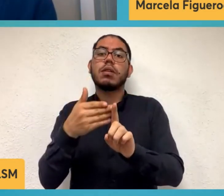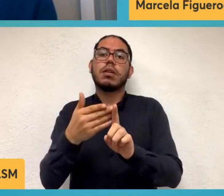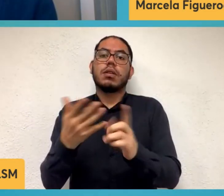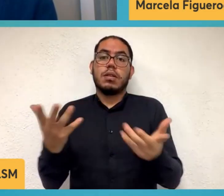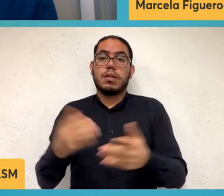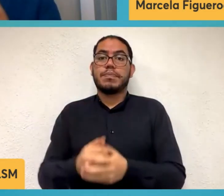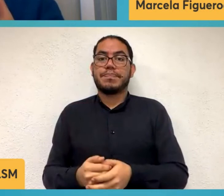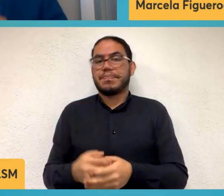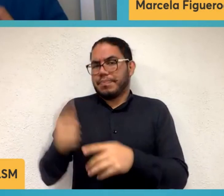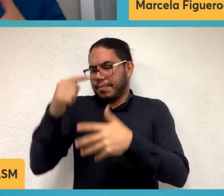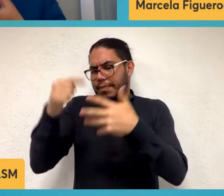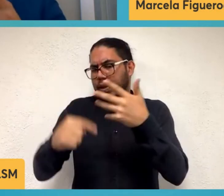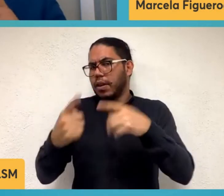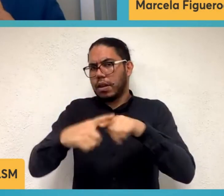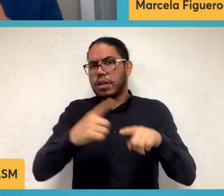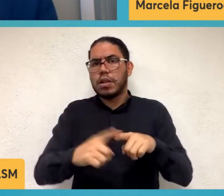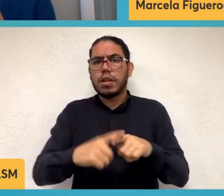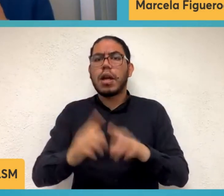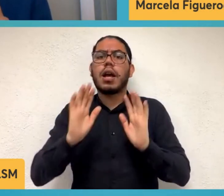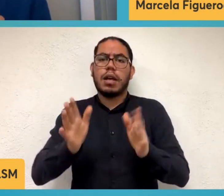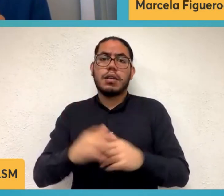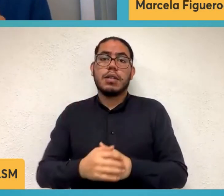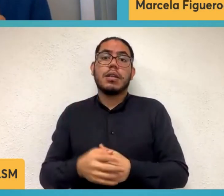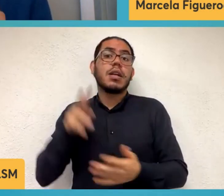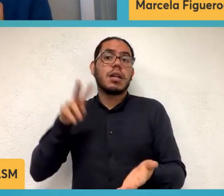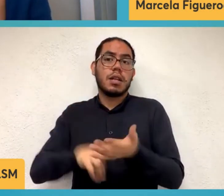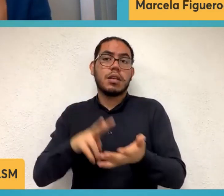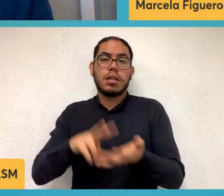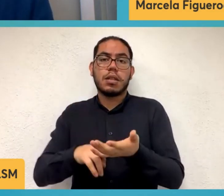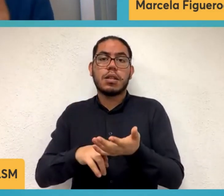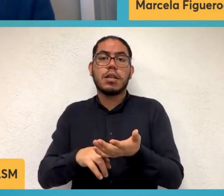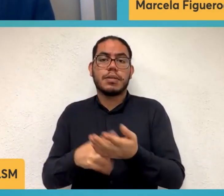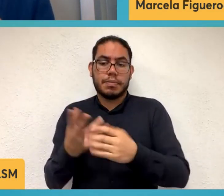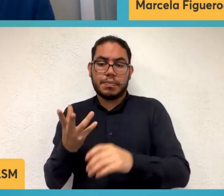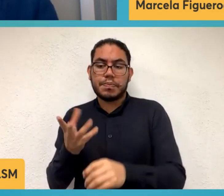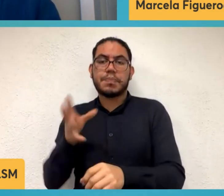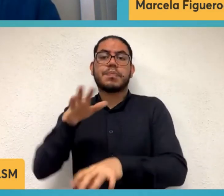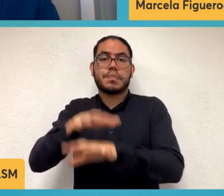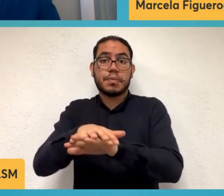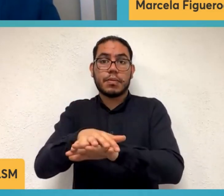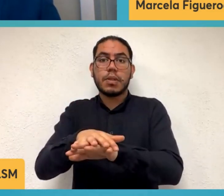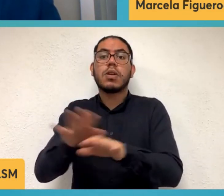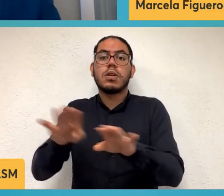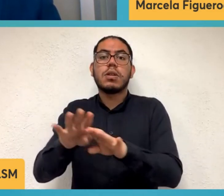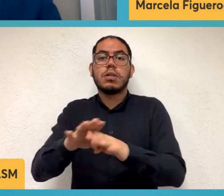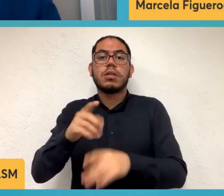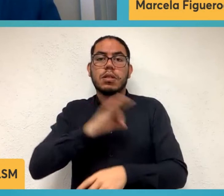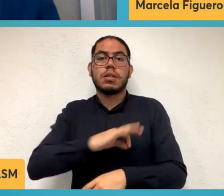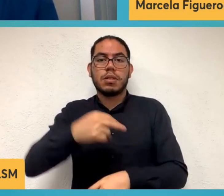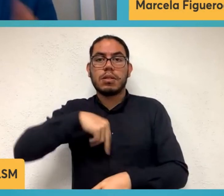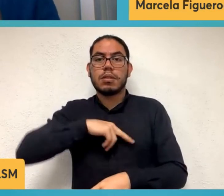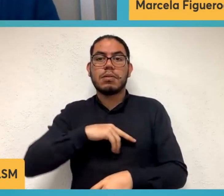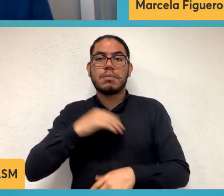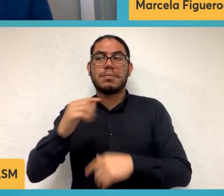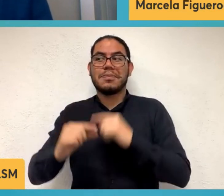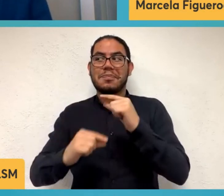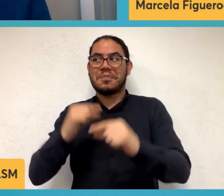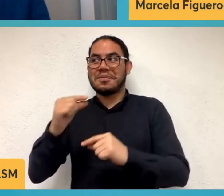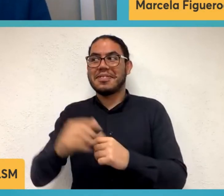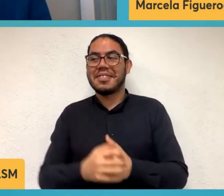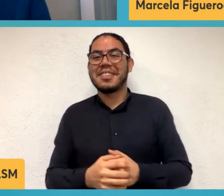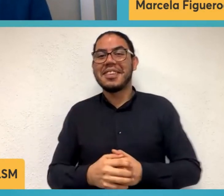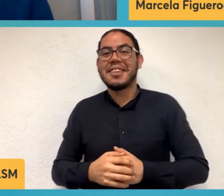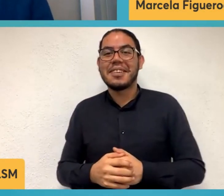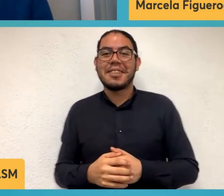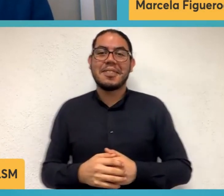demás justamente lo comentaste, ese valor agregado que nosotros tenemos, ¿cómo lo vamos a ir incorporando poco a poco? Entonces, muchas